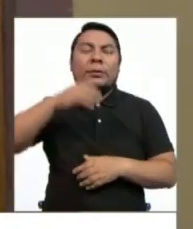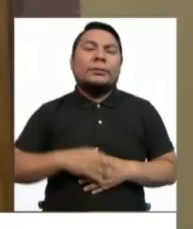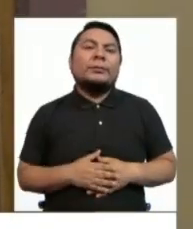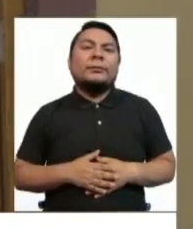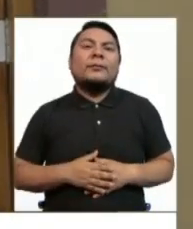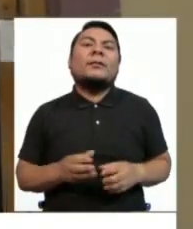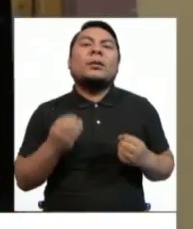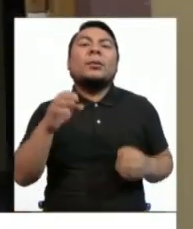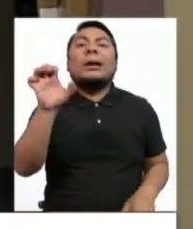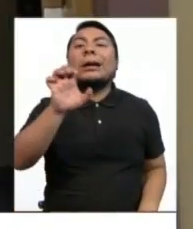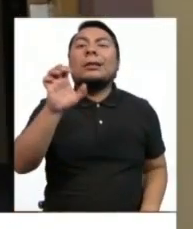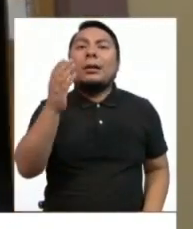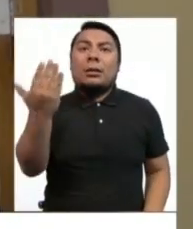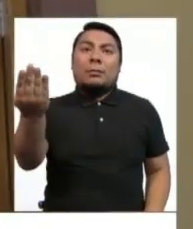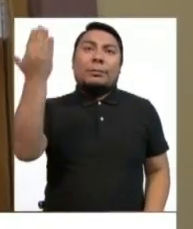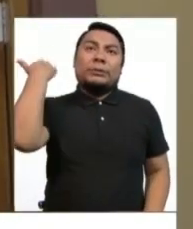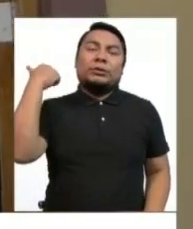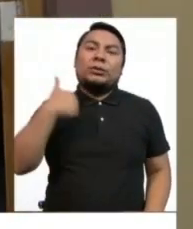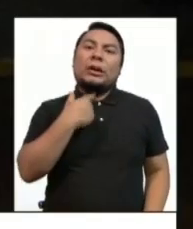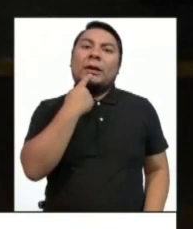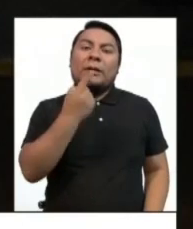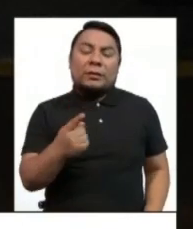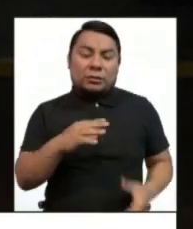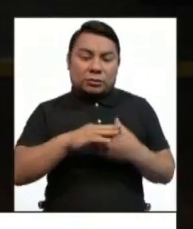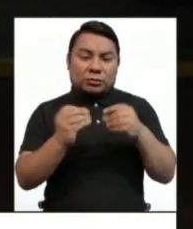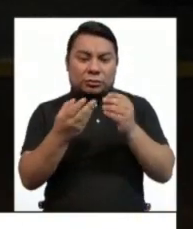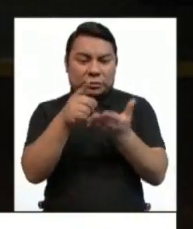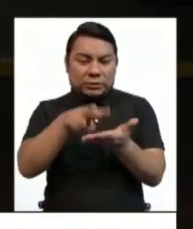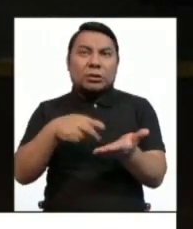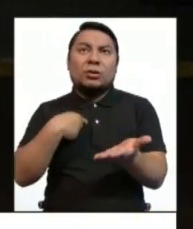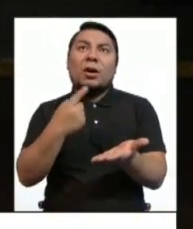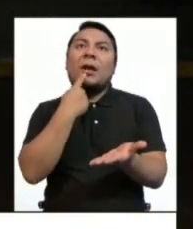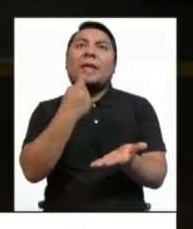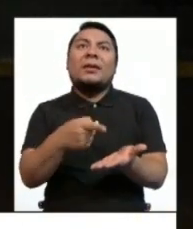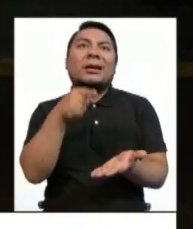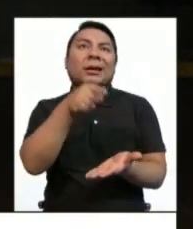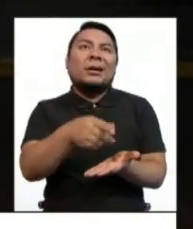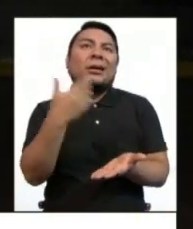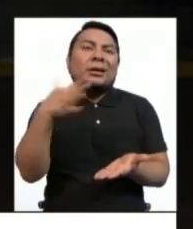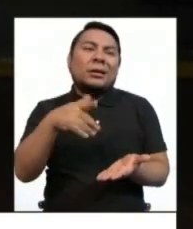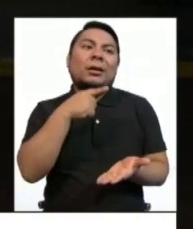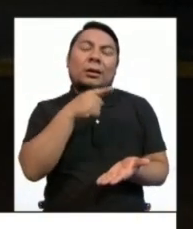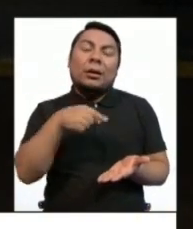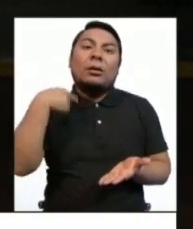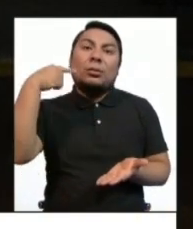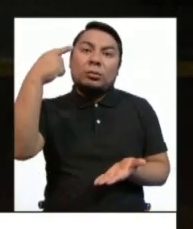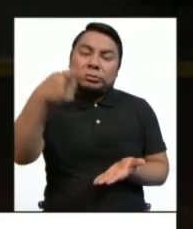enero pasado yo dije que era una crónica de una condena anunciada, porque